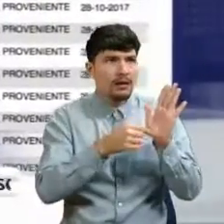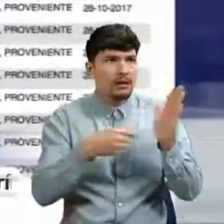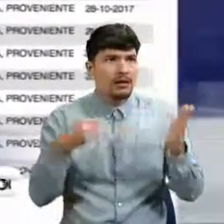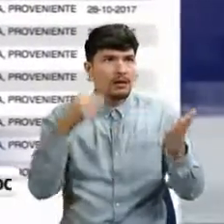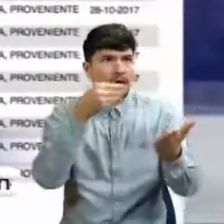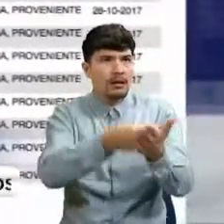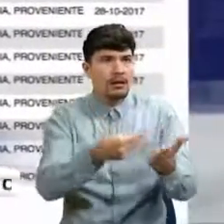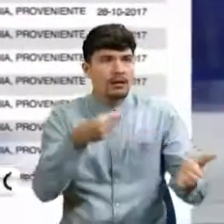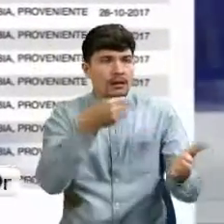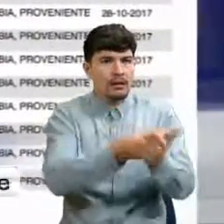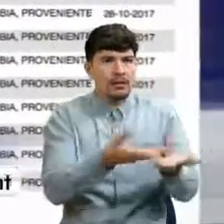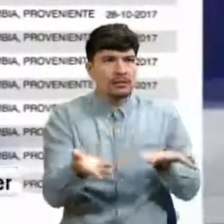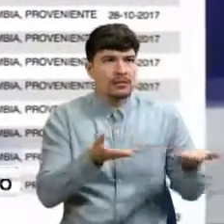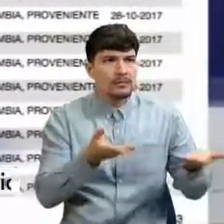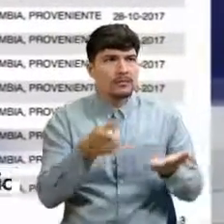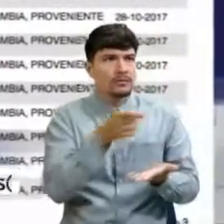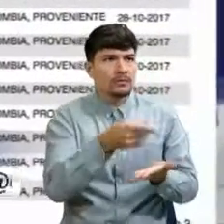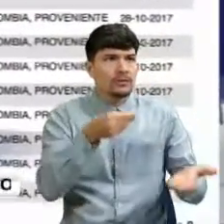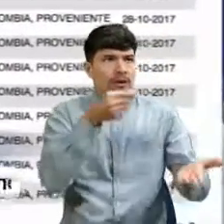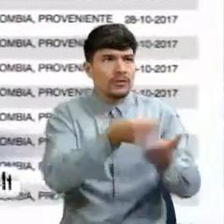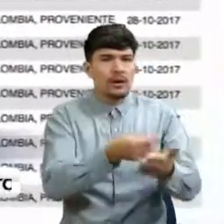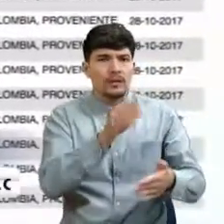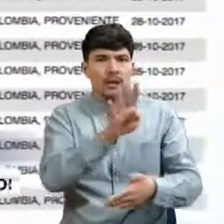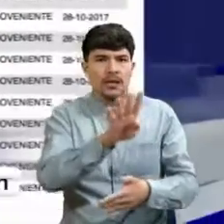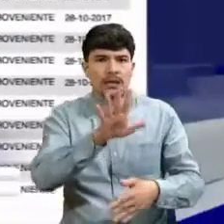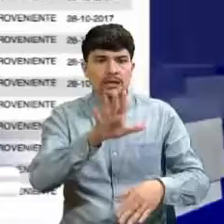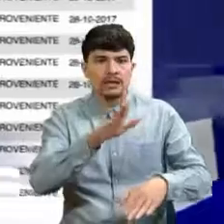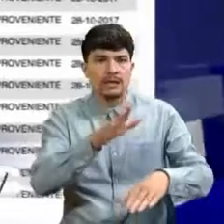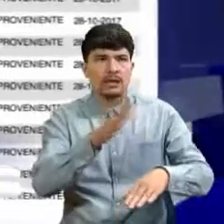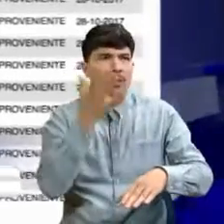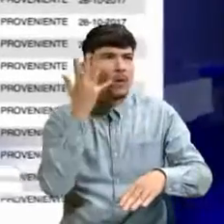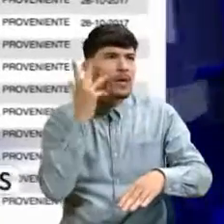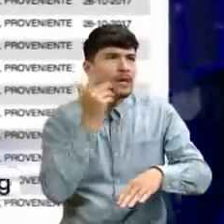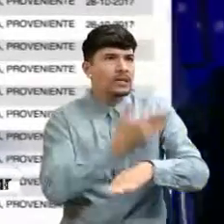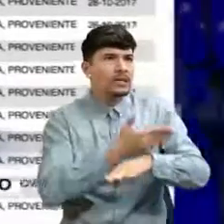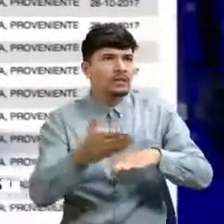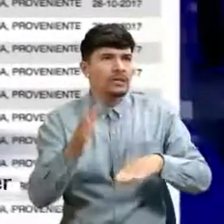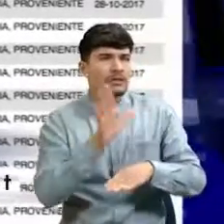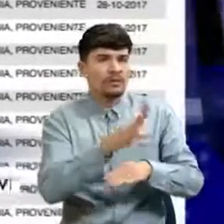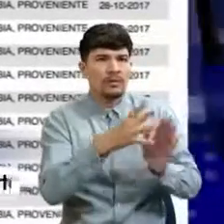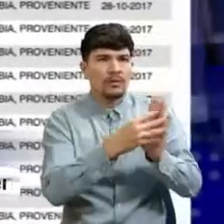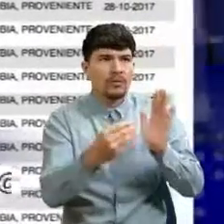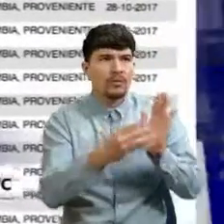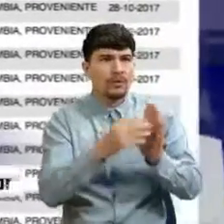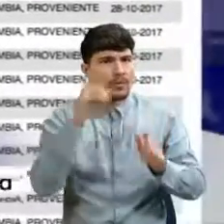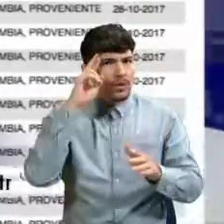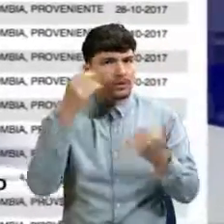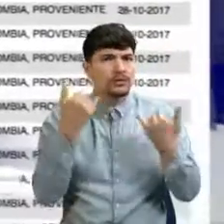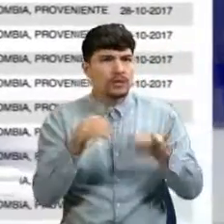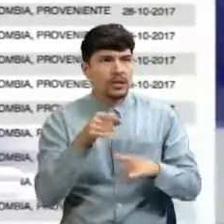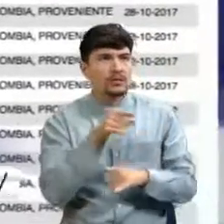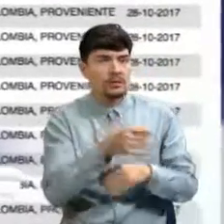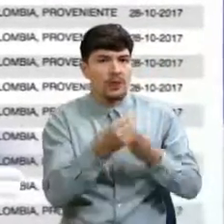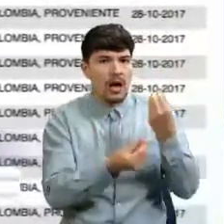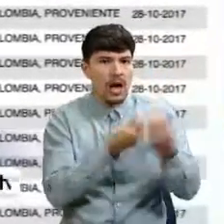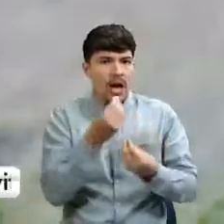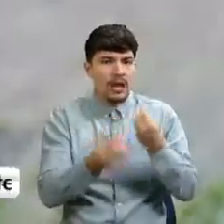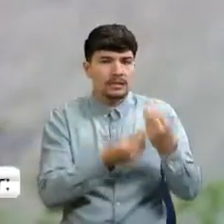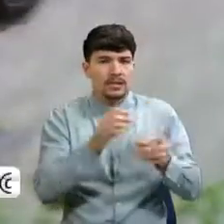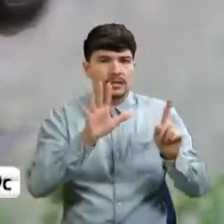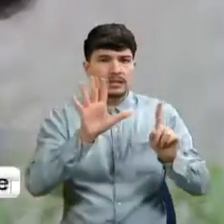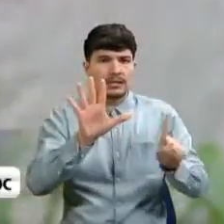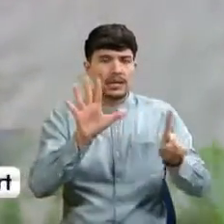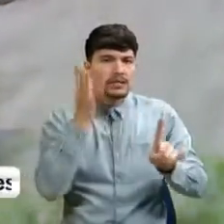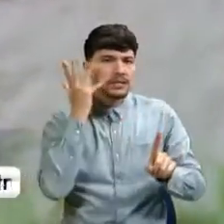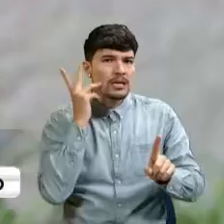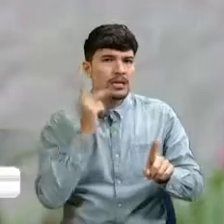honorarios por prestación de los servicios se pagan 45 días después de la erradicación de las facturas la cual está establecido que se realiza los primeros seis días